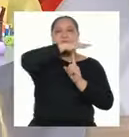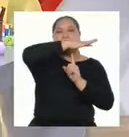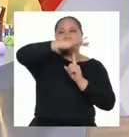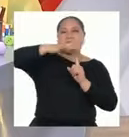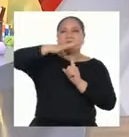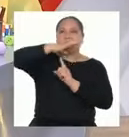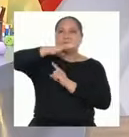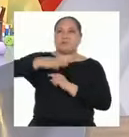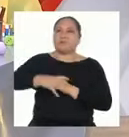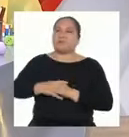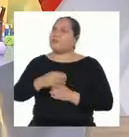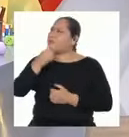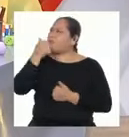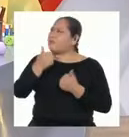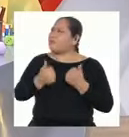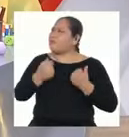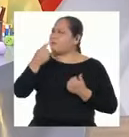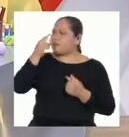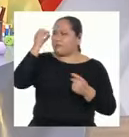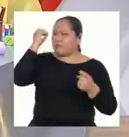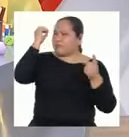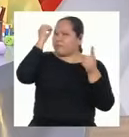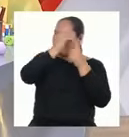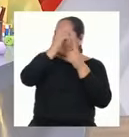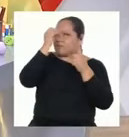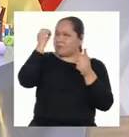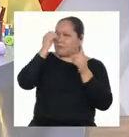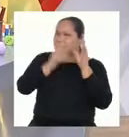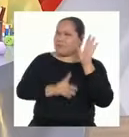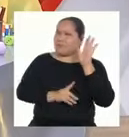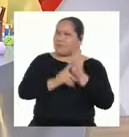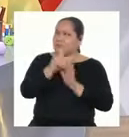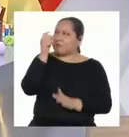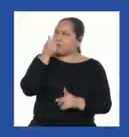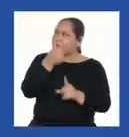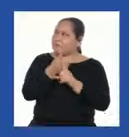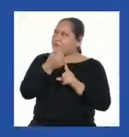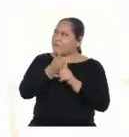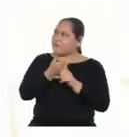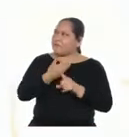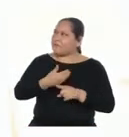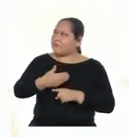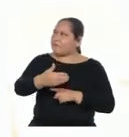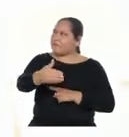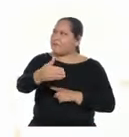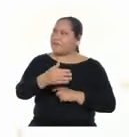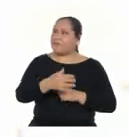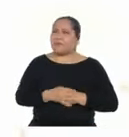ambiental. ¿Cuáles serían los objetivos del desarrollo sostenible?